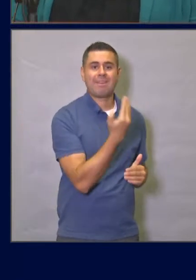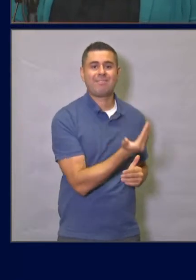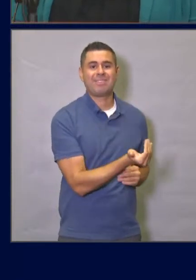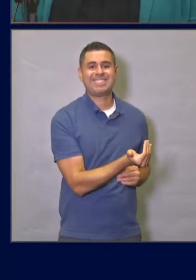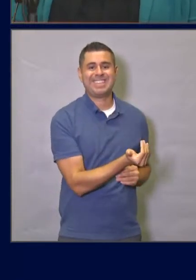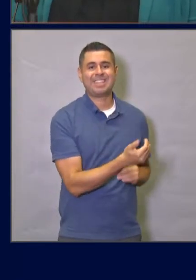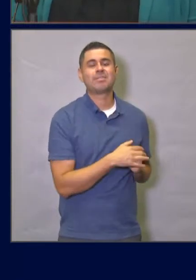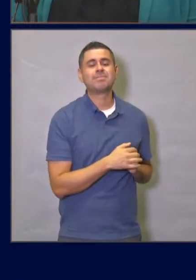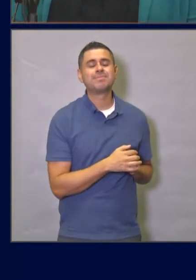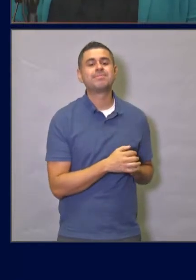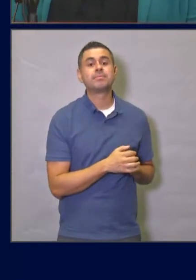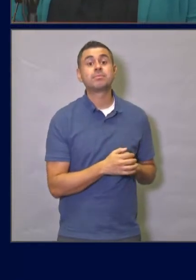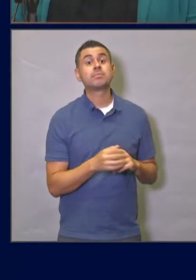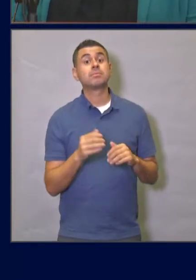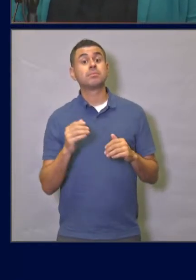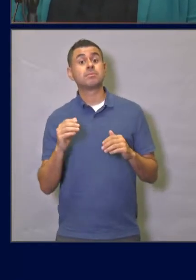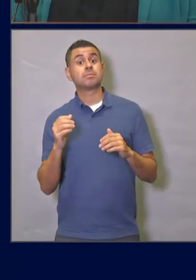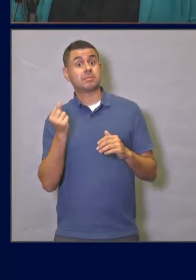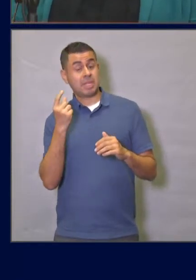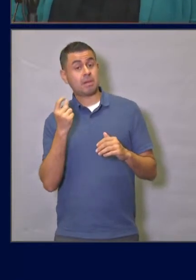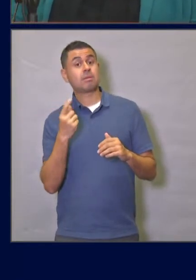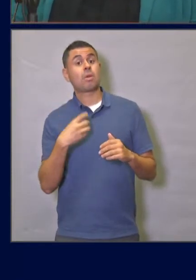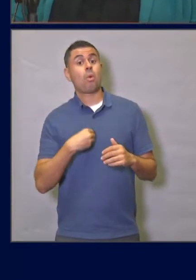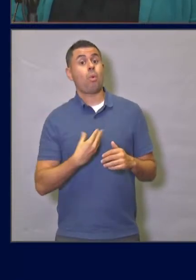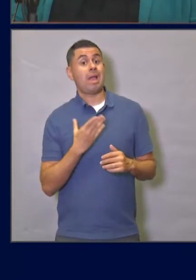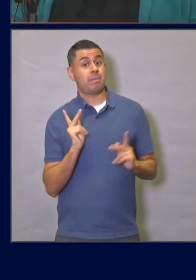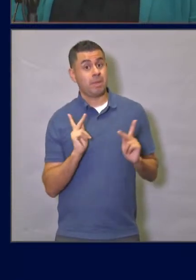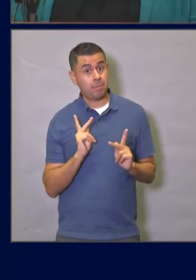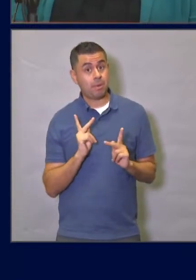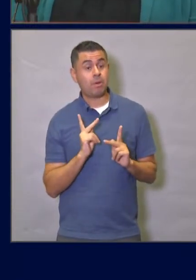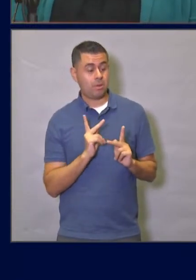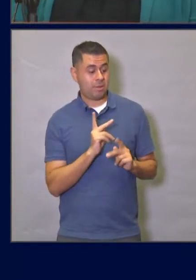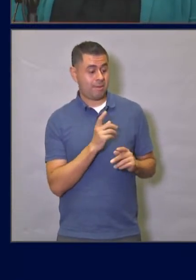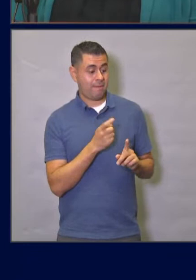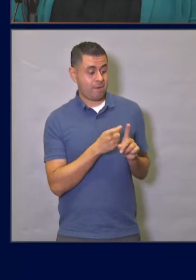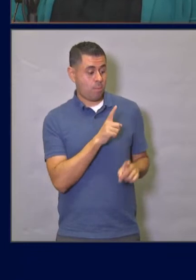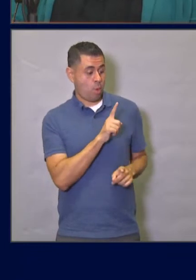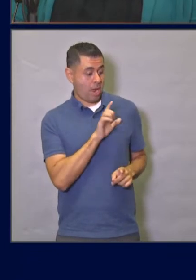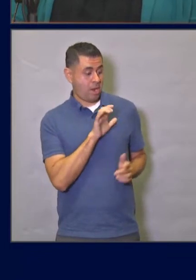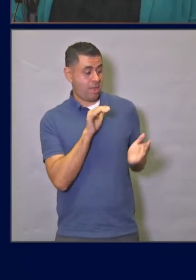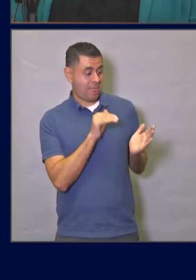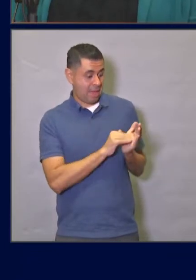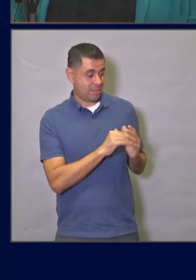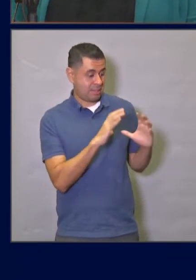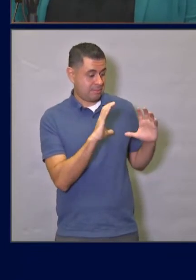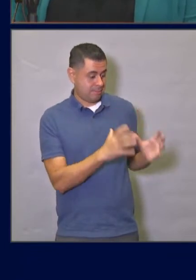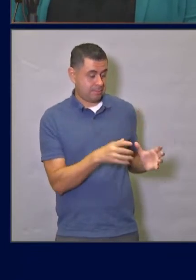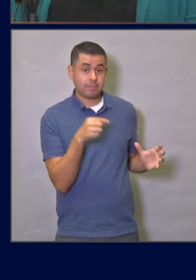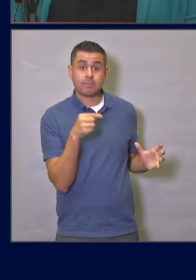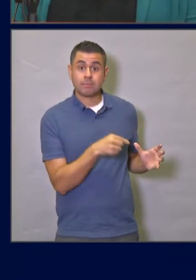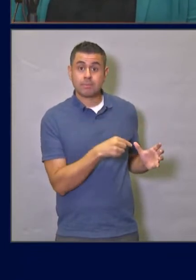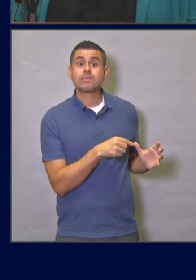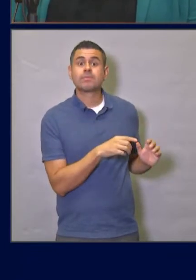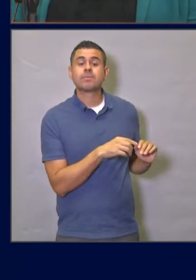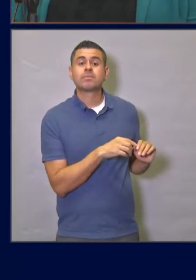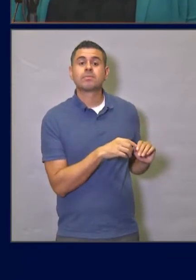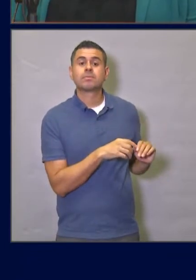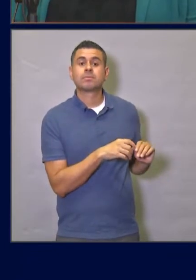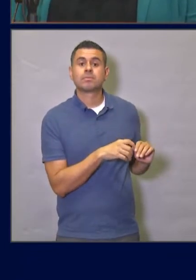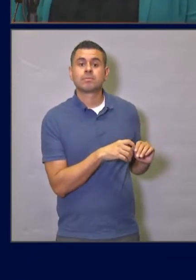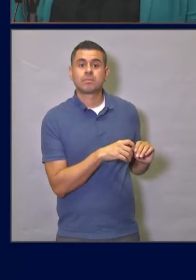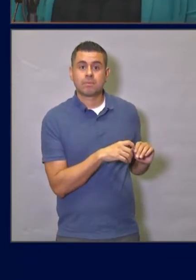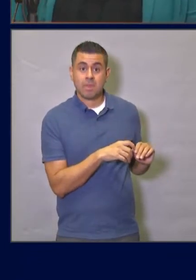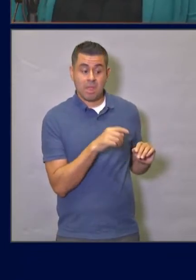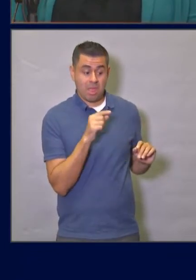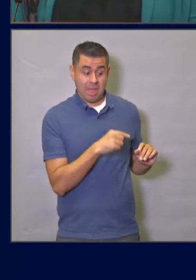comparación con los residentes blancos, las hospitalizaciones por cada 100,000 personas entre los residentes latinos fueron más de